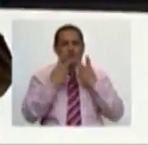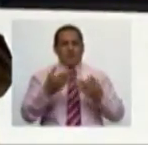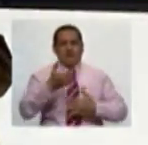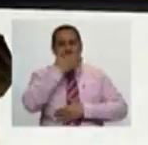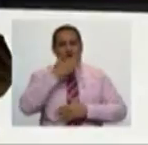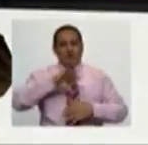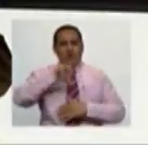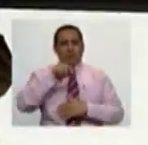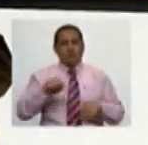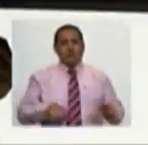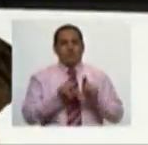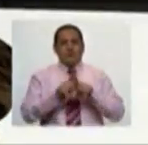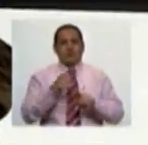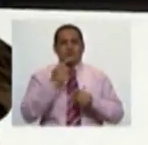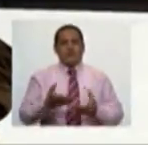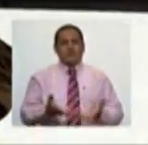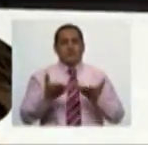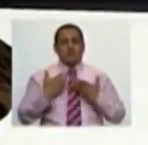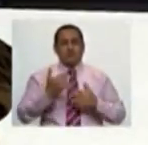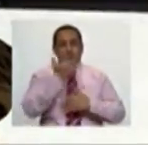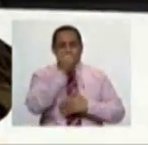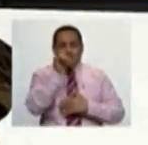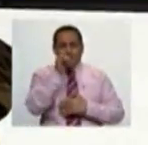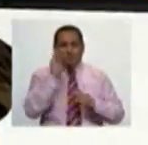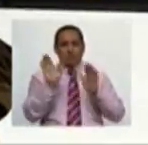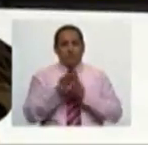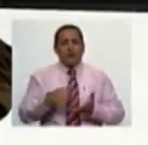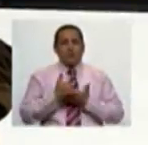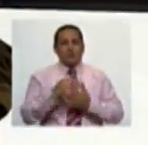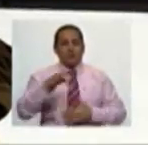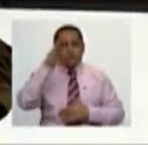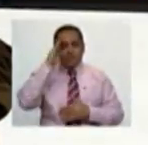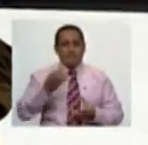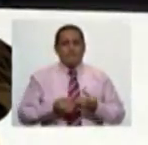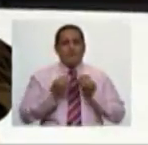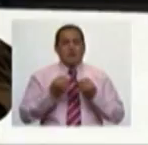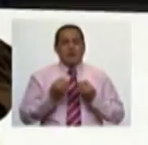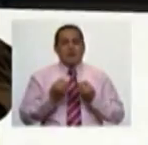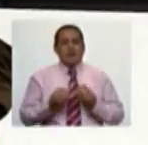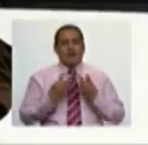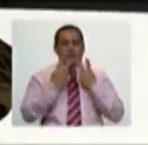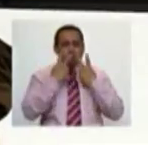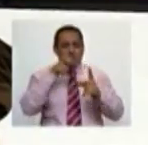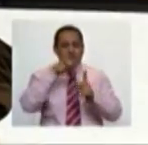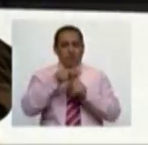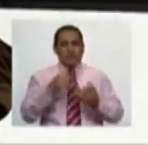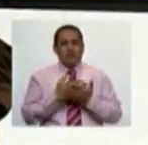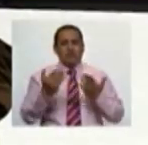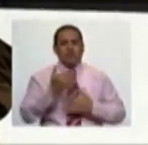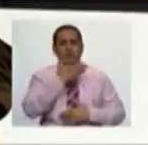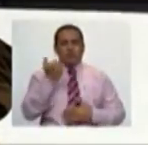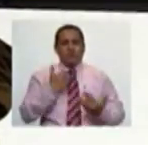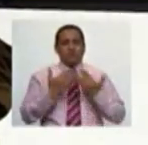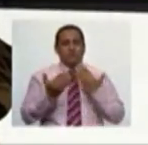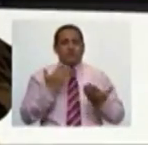víctimas de extorsión, de robo, están colocando videocámaras que están ayudando a la policía justamente a identificar